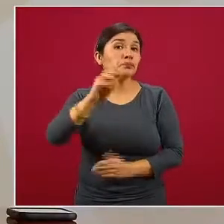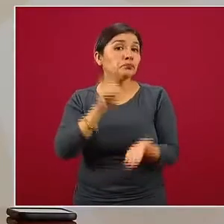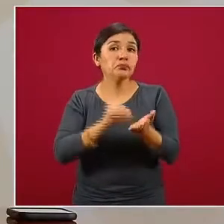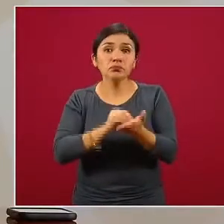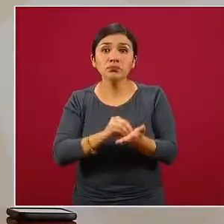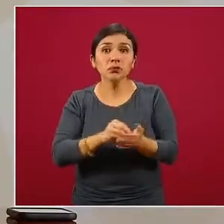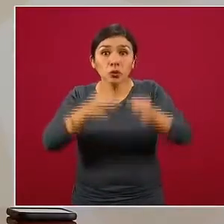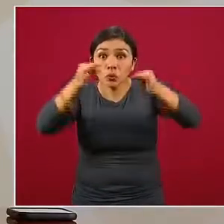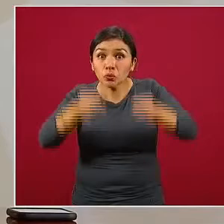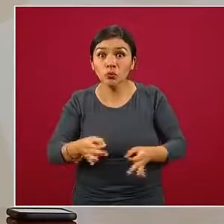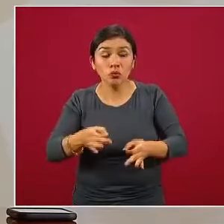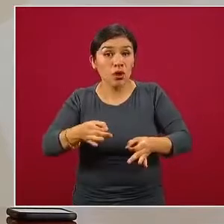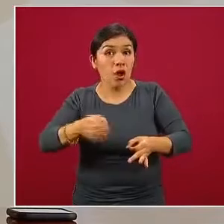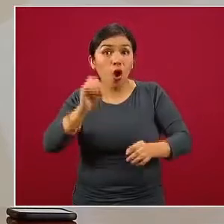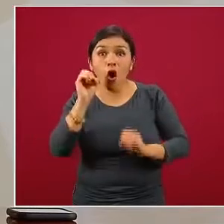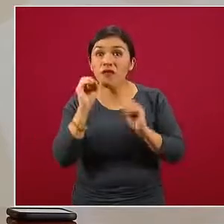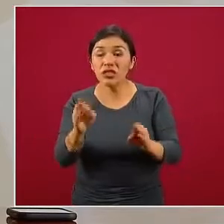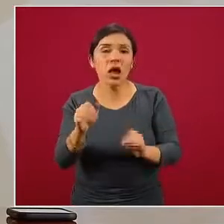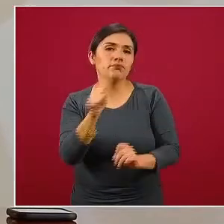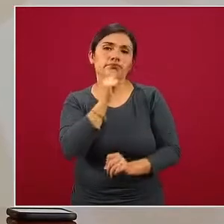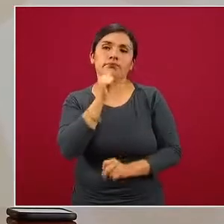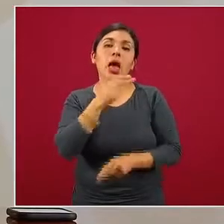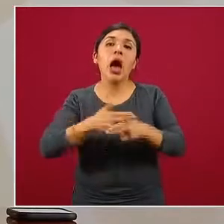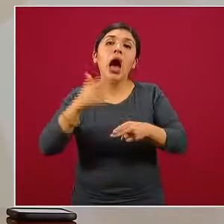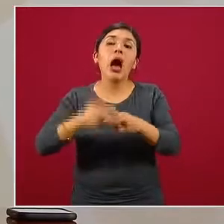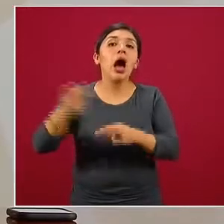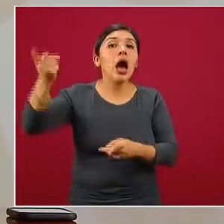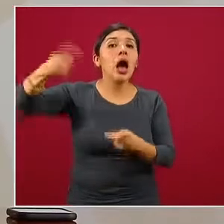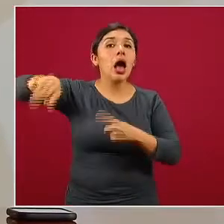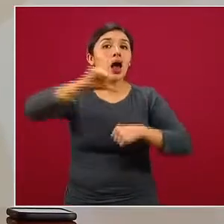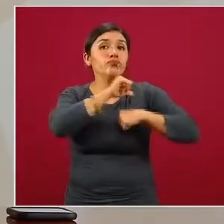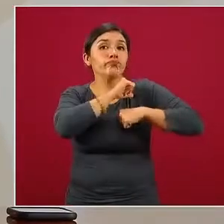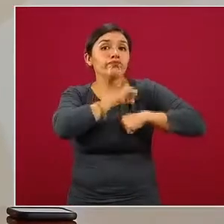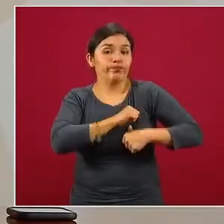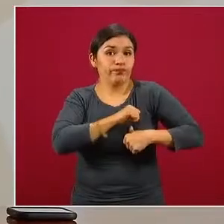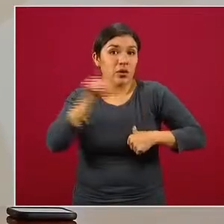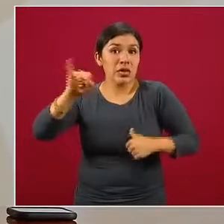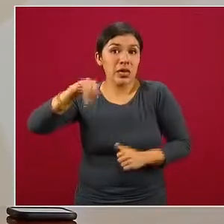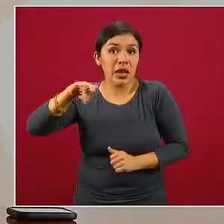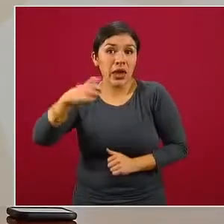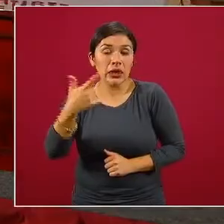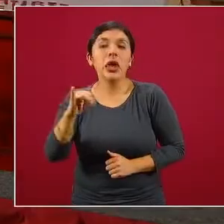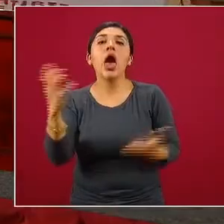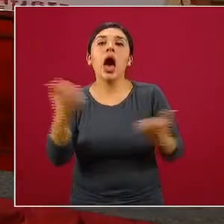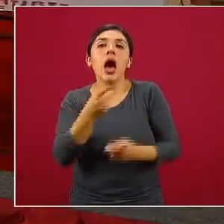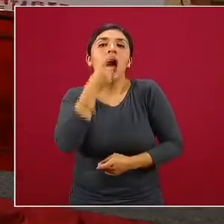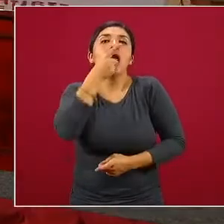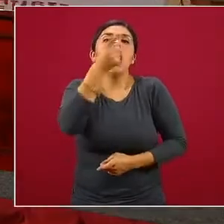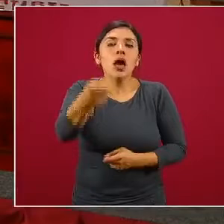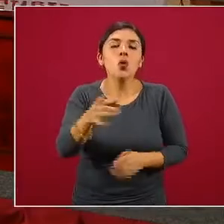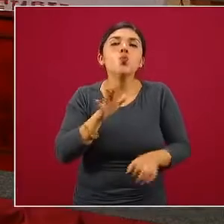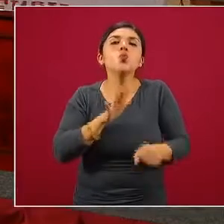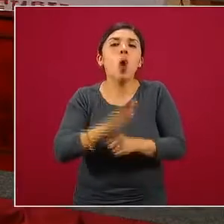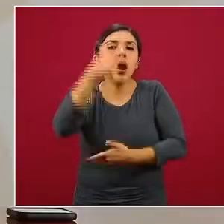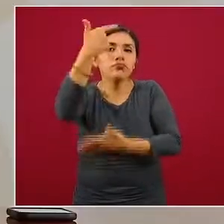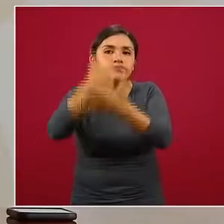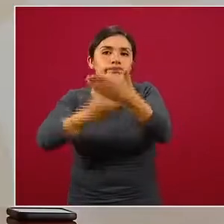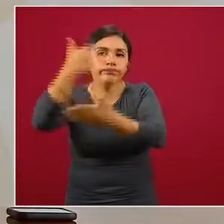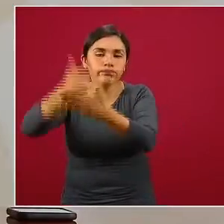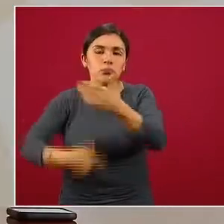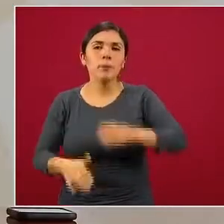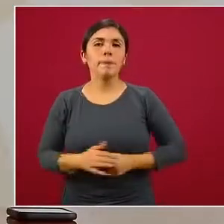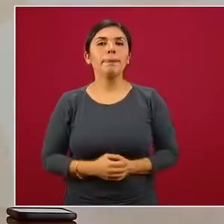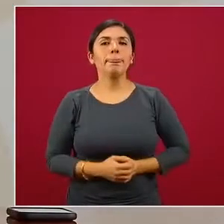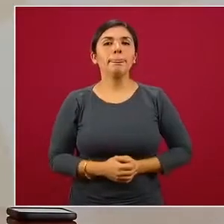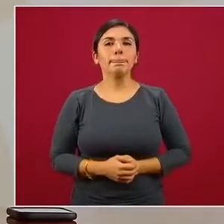son estadísticas oficiales hasta que la autoridad independiente del gobierno dice cuál es la estadística formal.